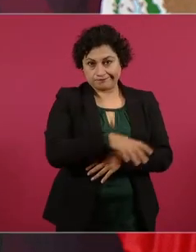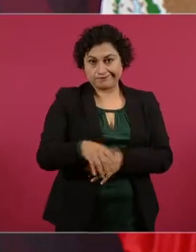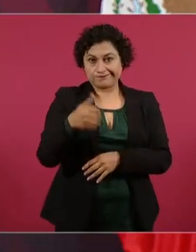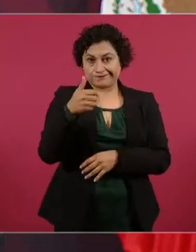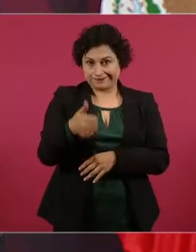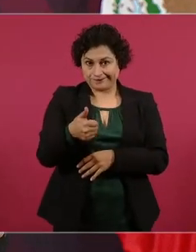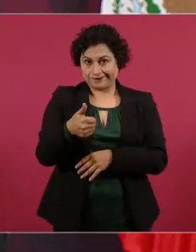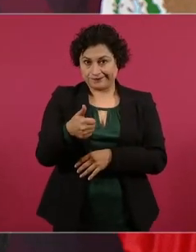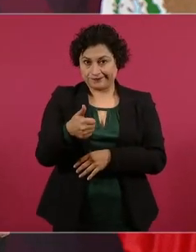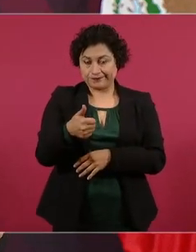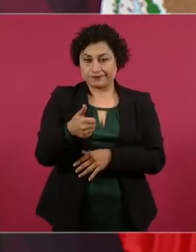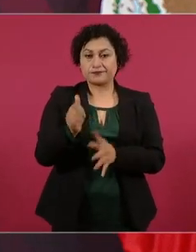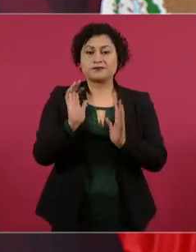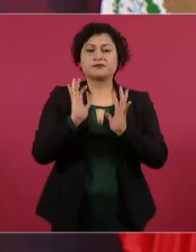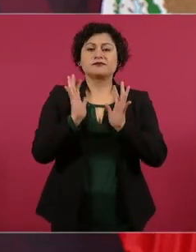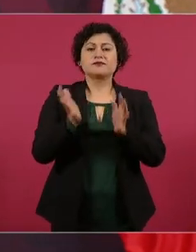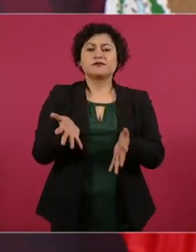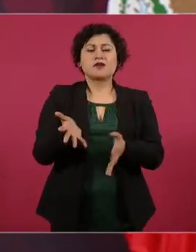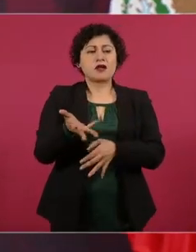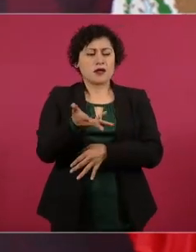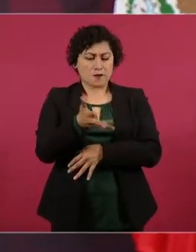recibiendo en promedio